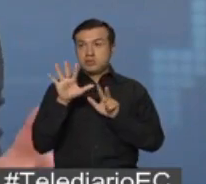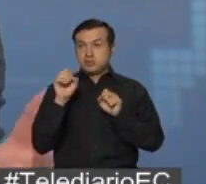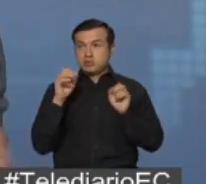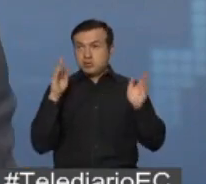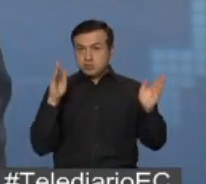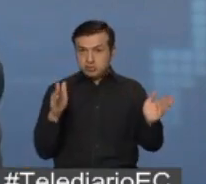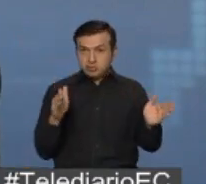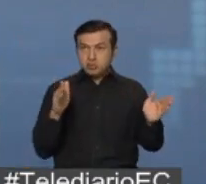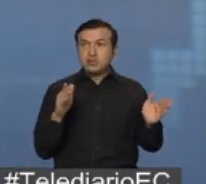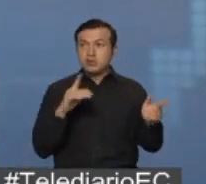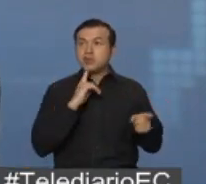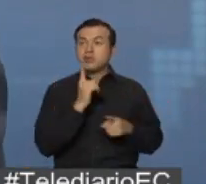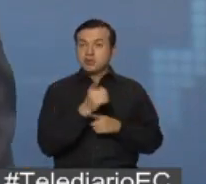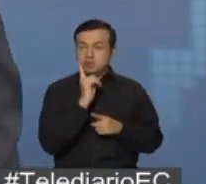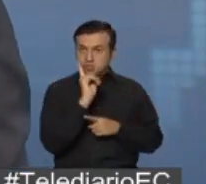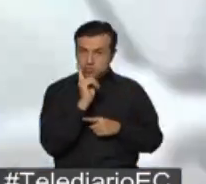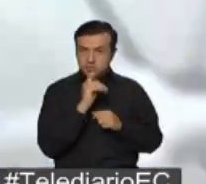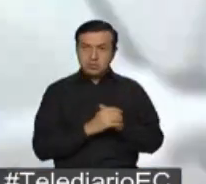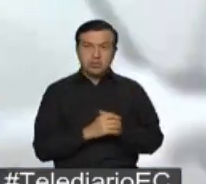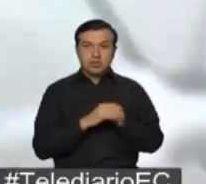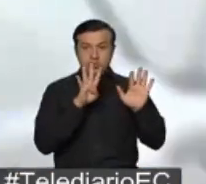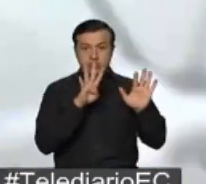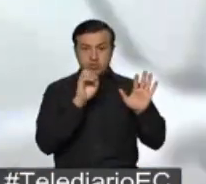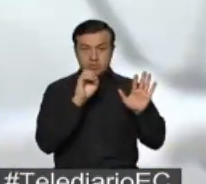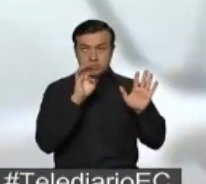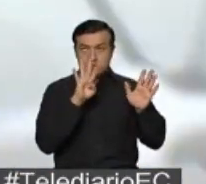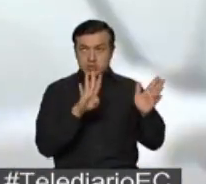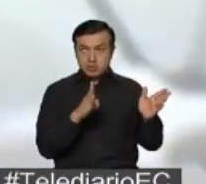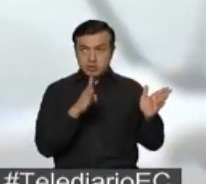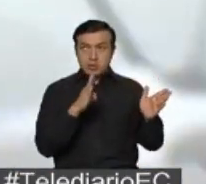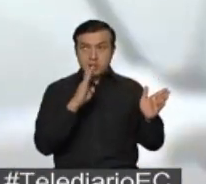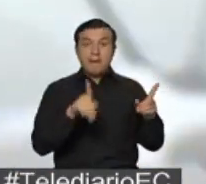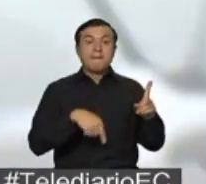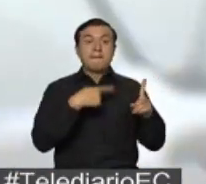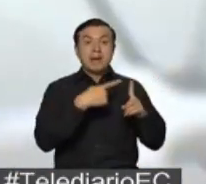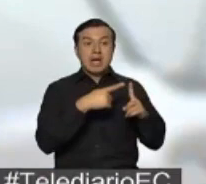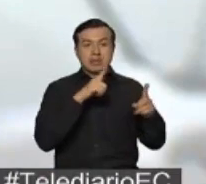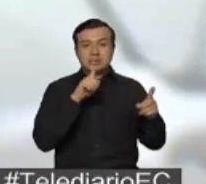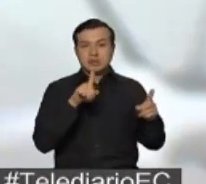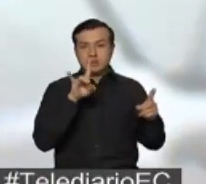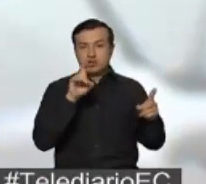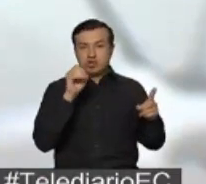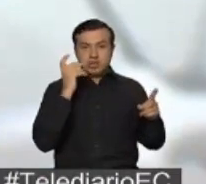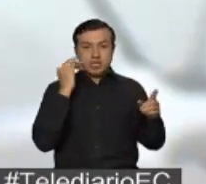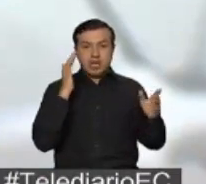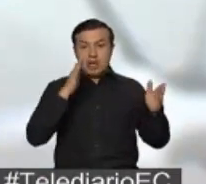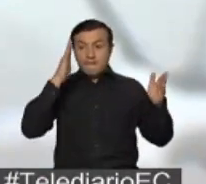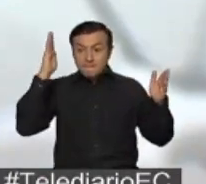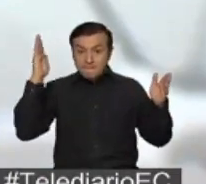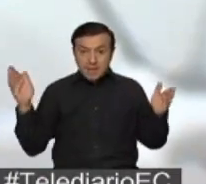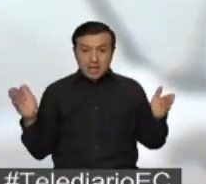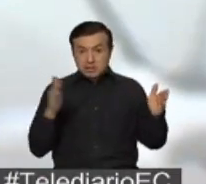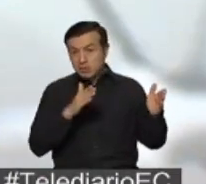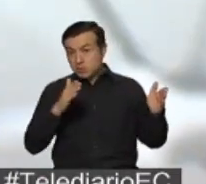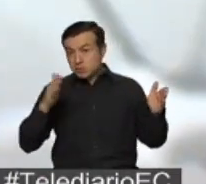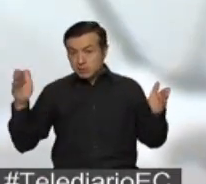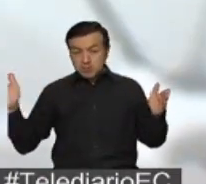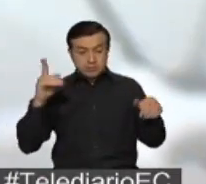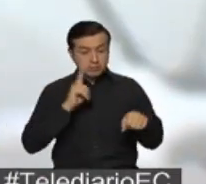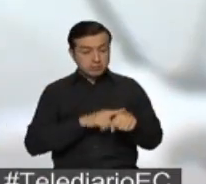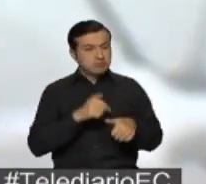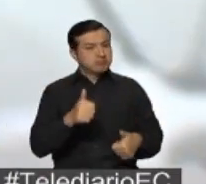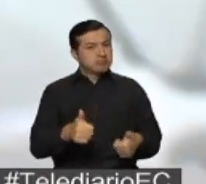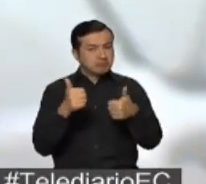180 correcta tu apreciación de esos 90 que existen se suman 180 días más es un excelente plazo y tiempo para que